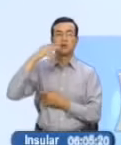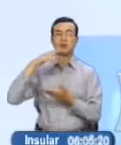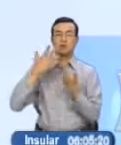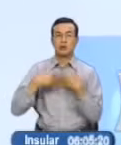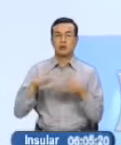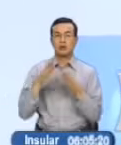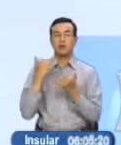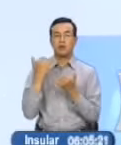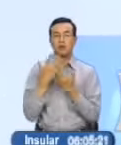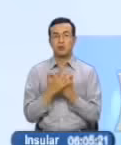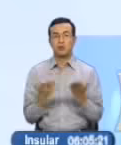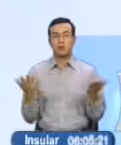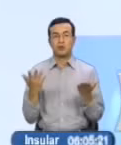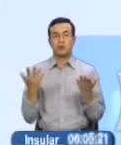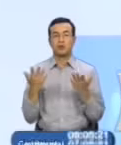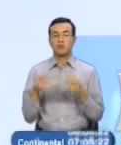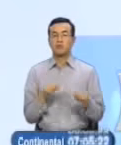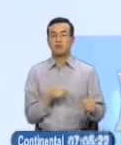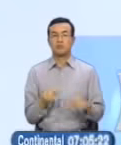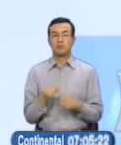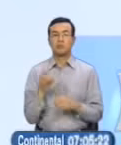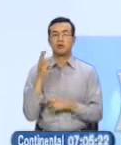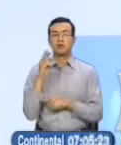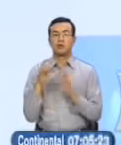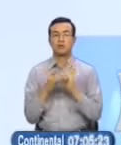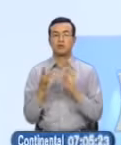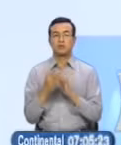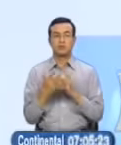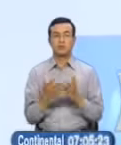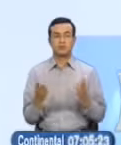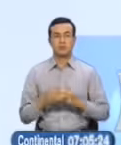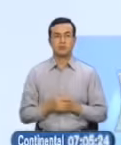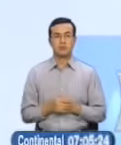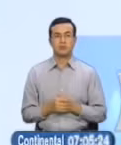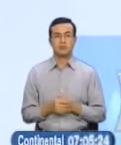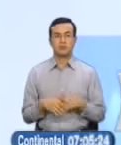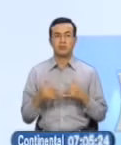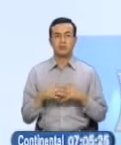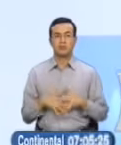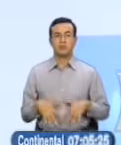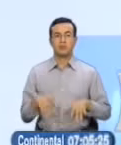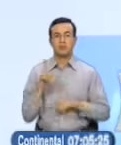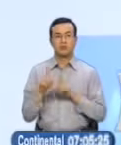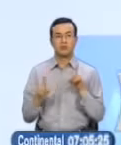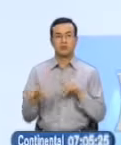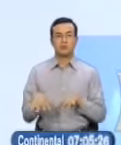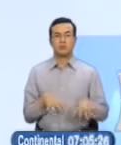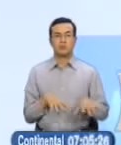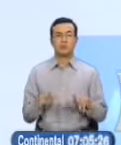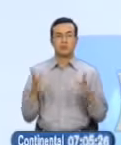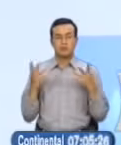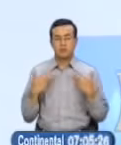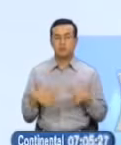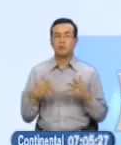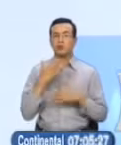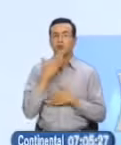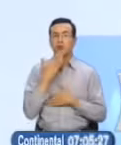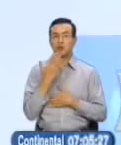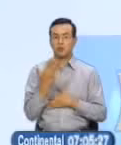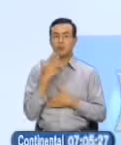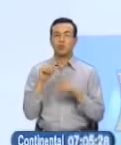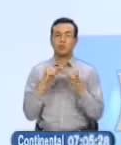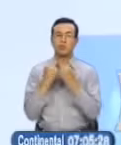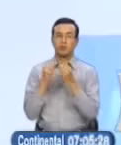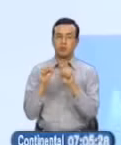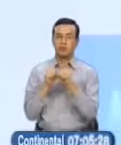estamos viviendo en este momento después del terremoto del 16 de abril. En este contexto, algunas acciones se han llevado a cabo desde el Frente